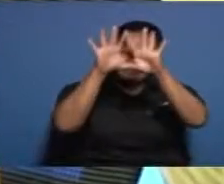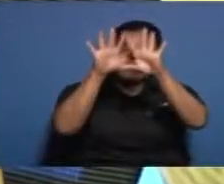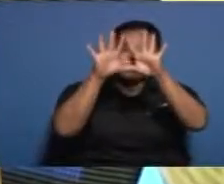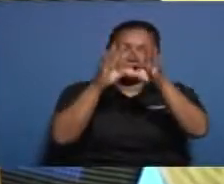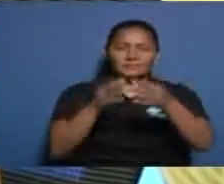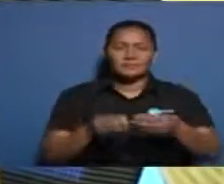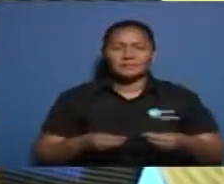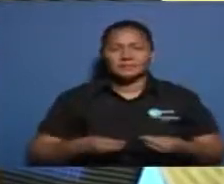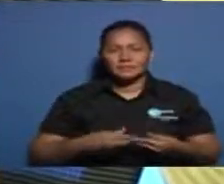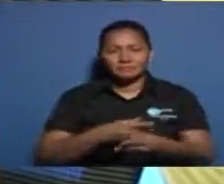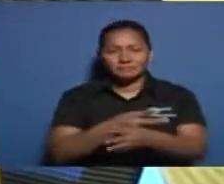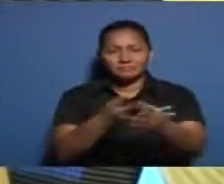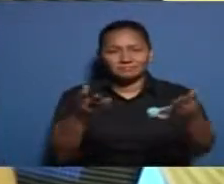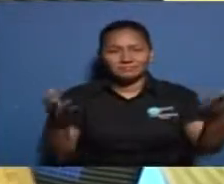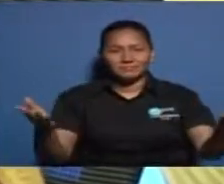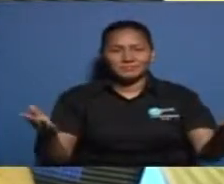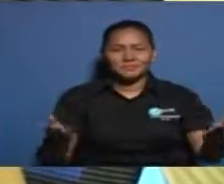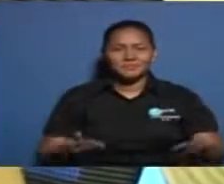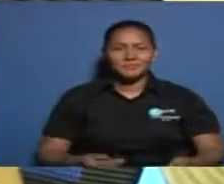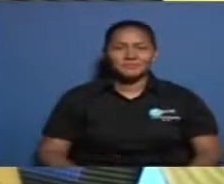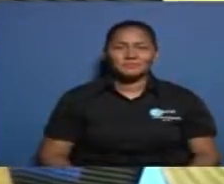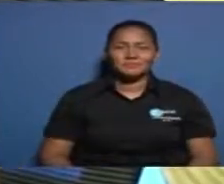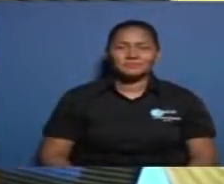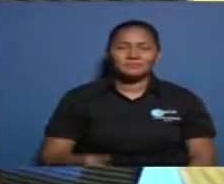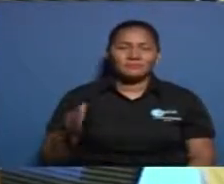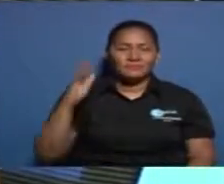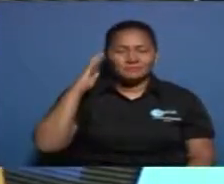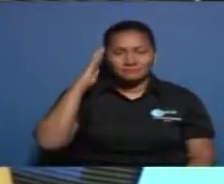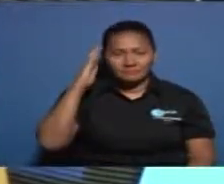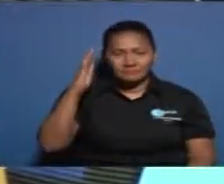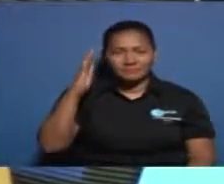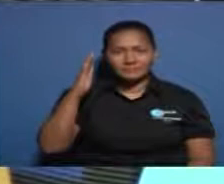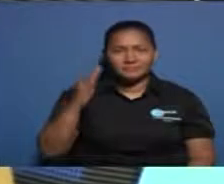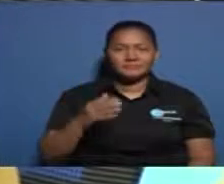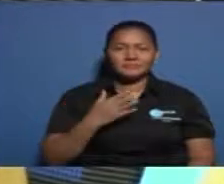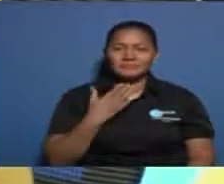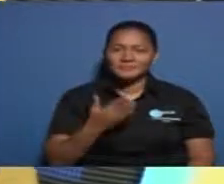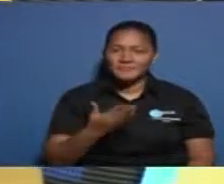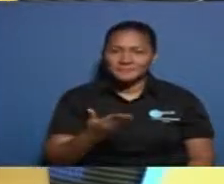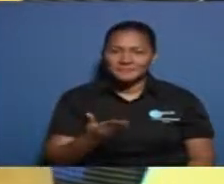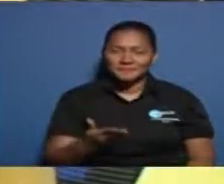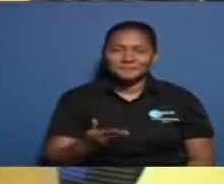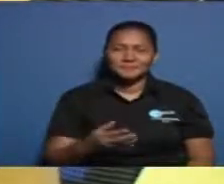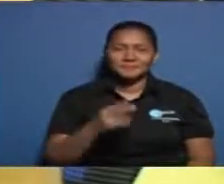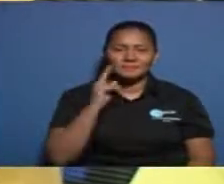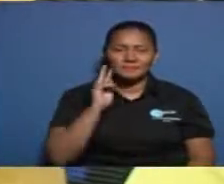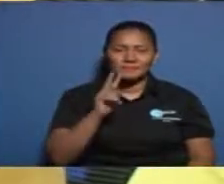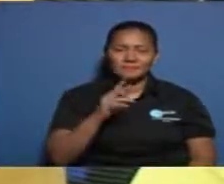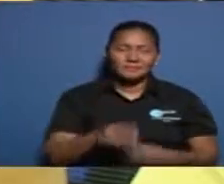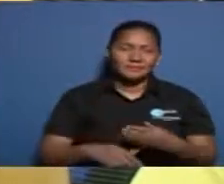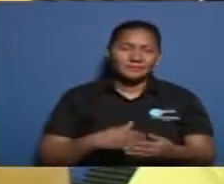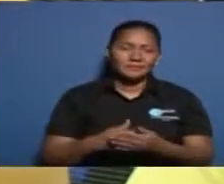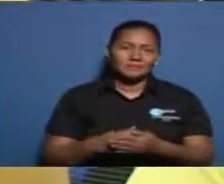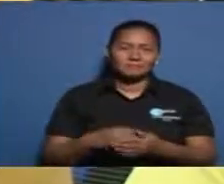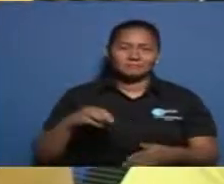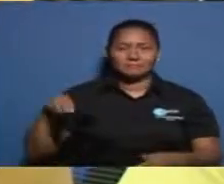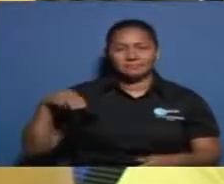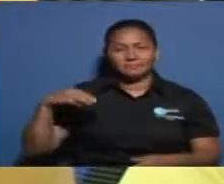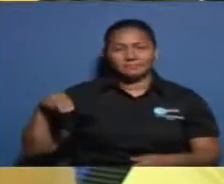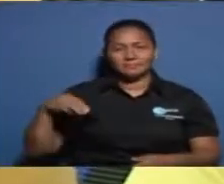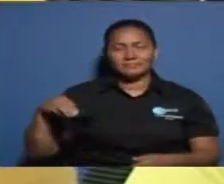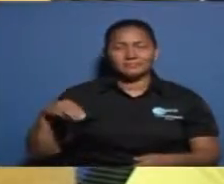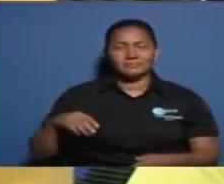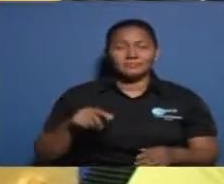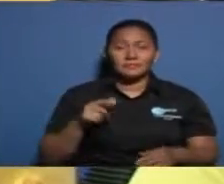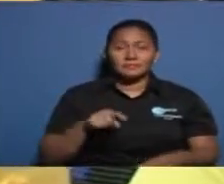llegando a todos ustedes así que de antemano ese saludo y gracias por sintonizarnos todos los miércoles el día de hoy un tema sumamente importante